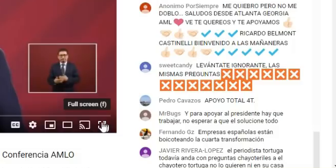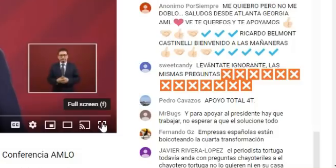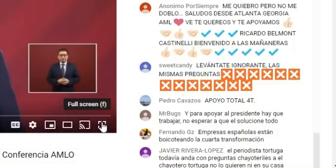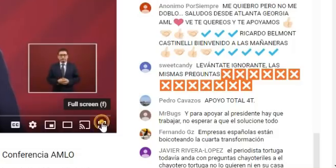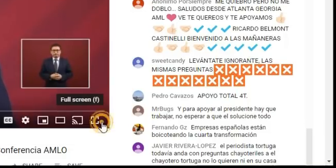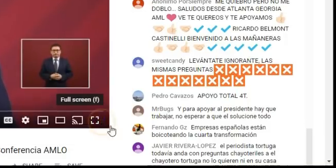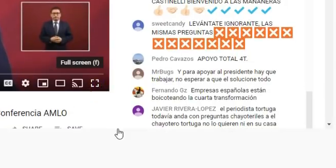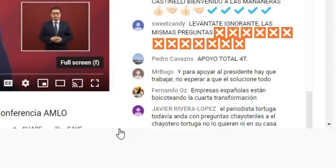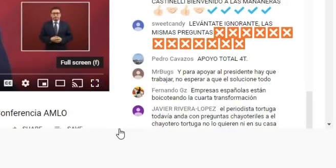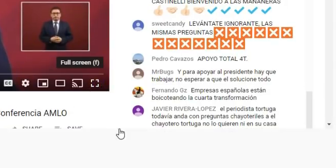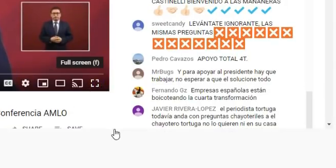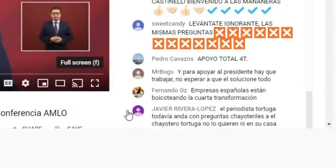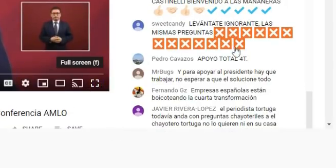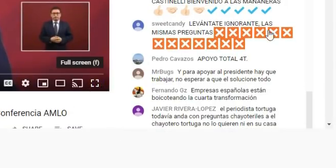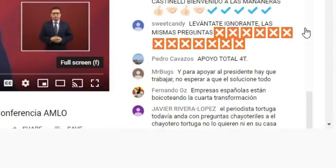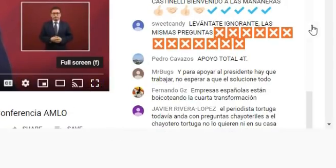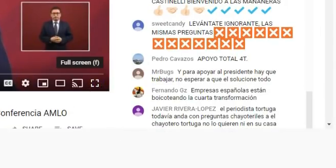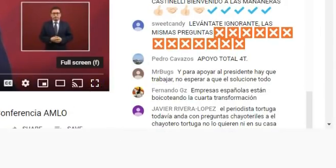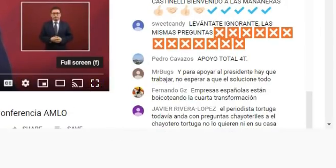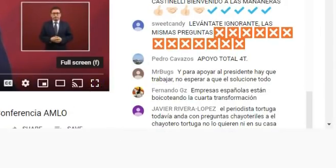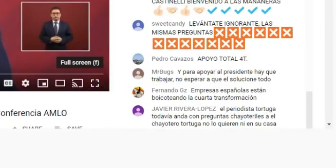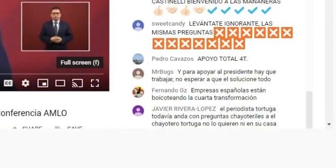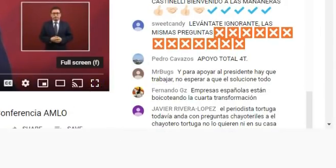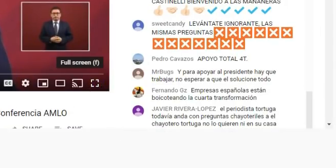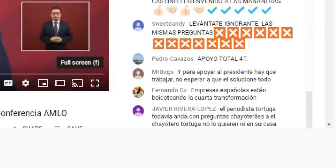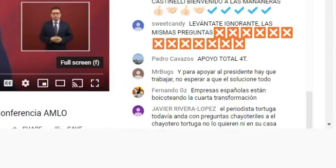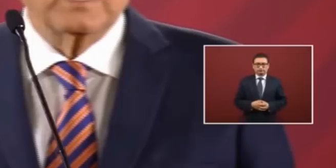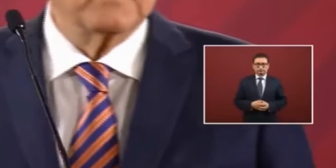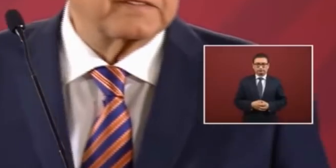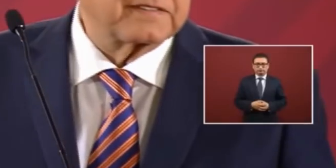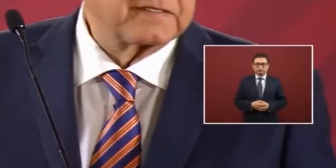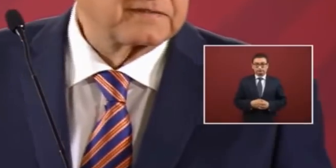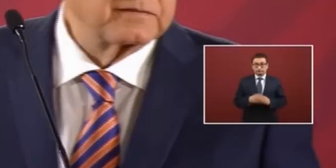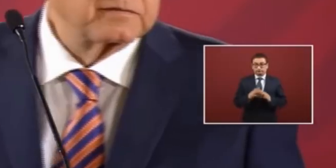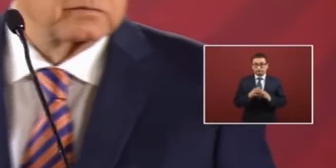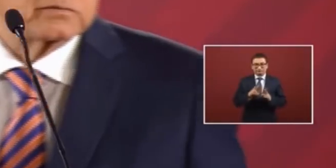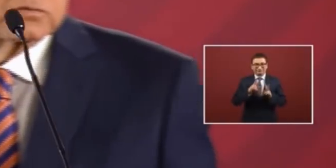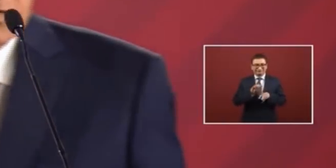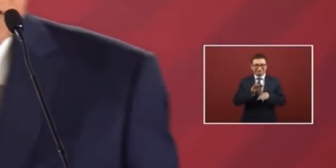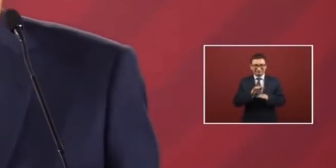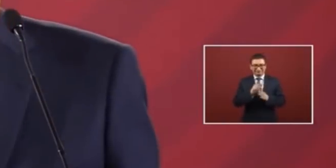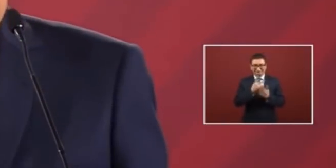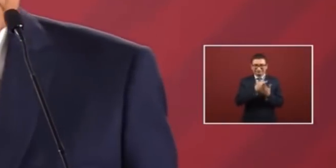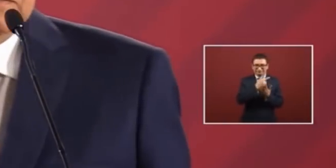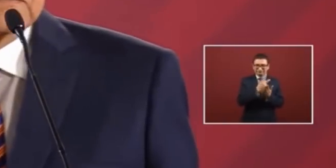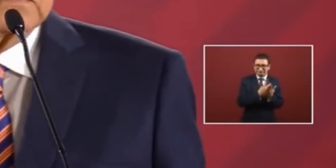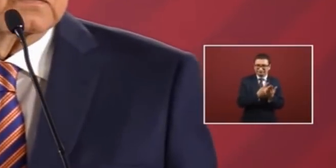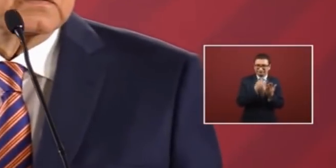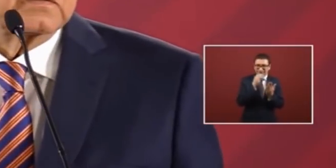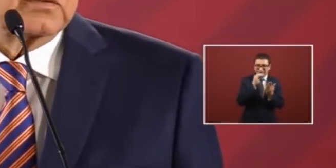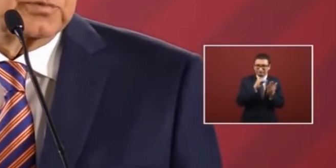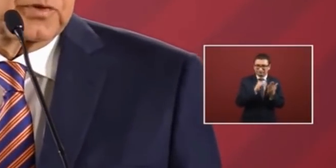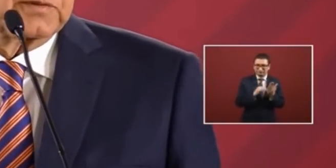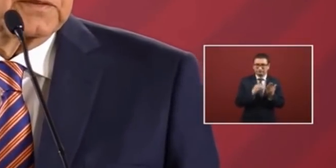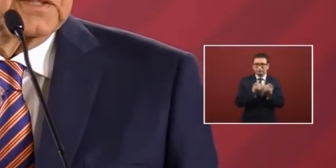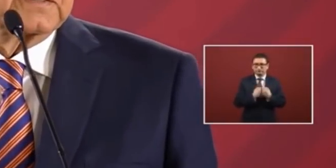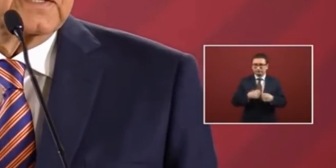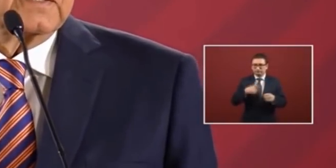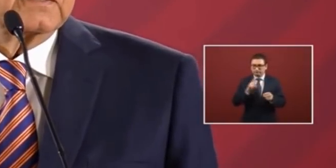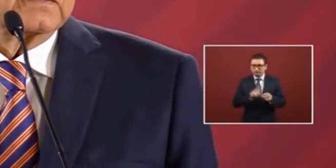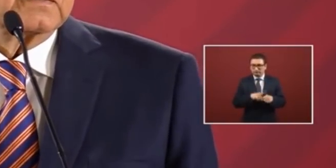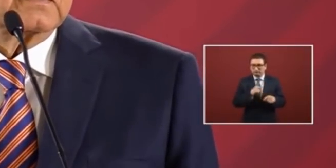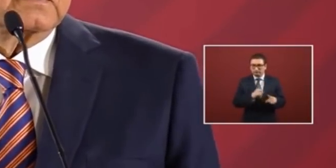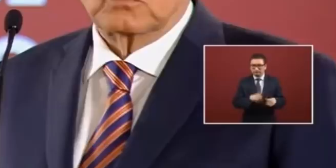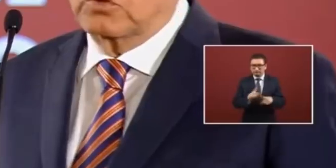En cuanto a los programas sociales, los programas de